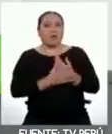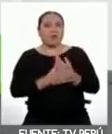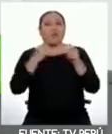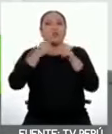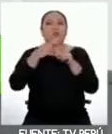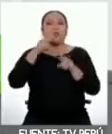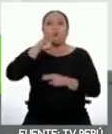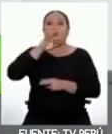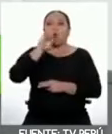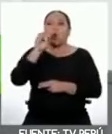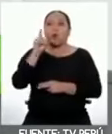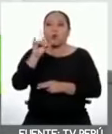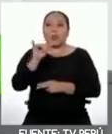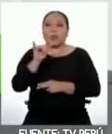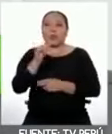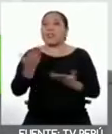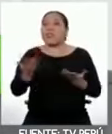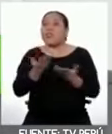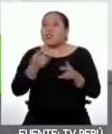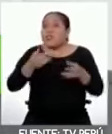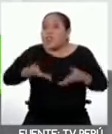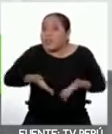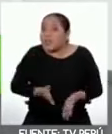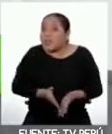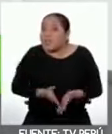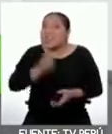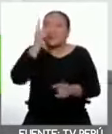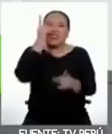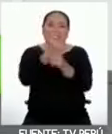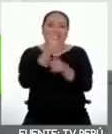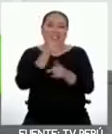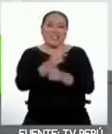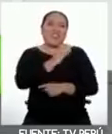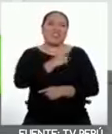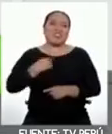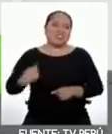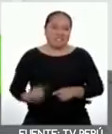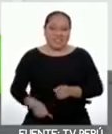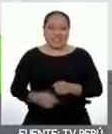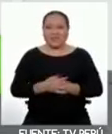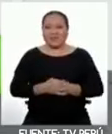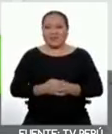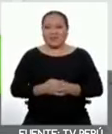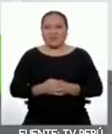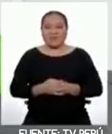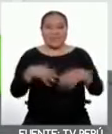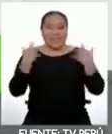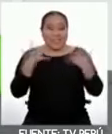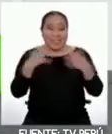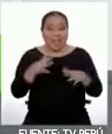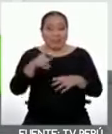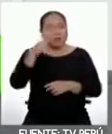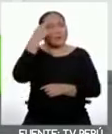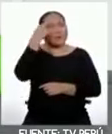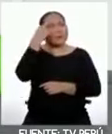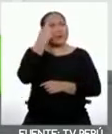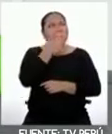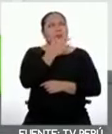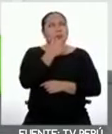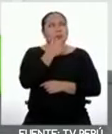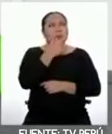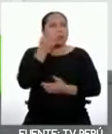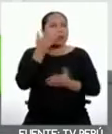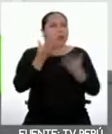Woody. Y era de nacionalidad... ¡Correcto! China. Ahora que lo pienso, tal